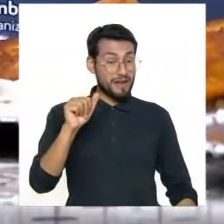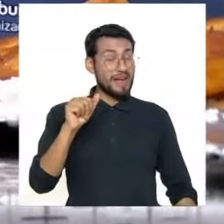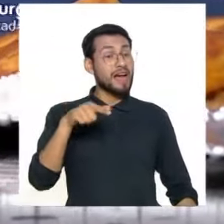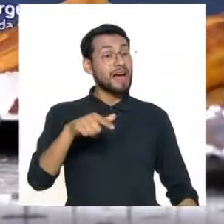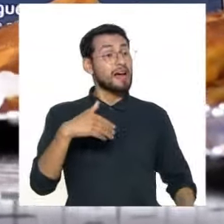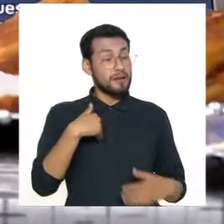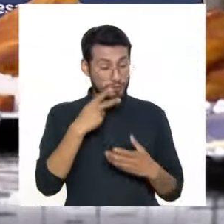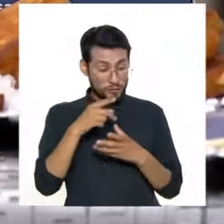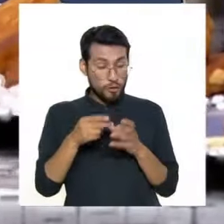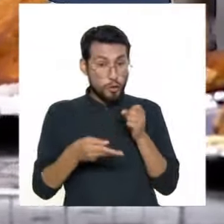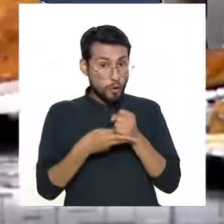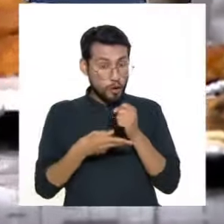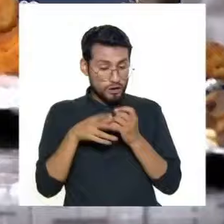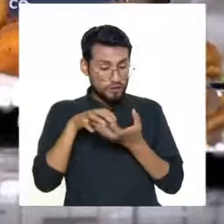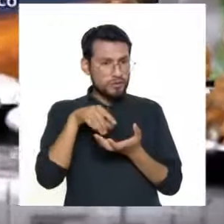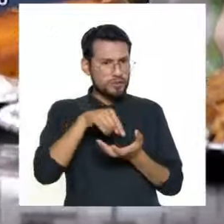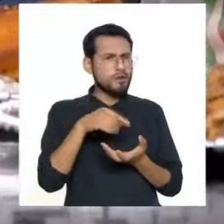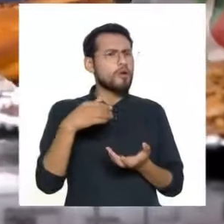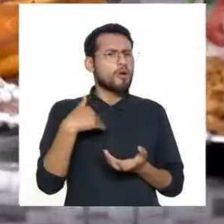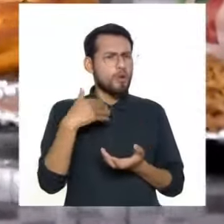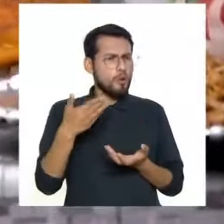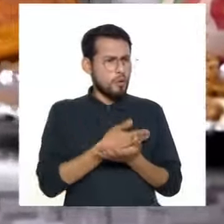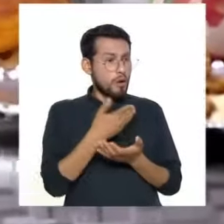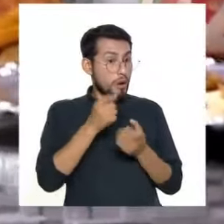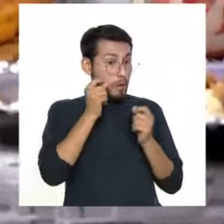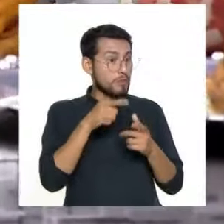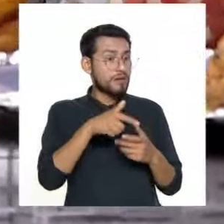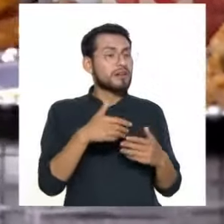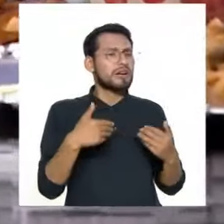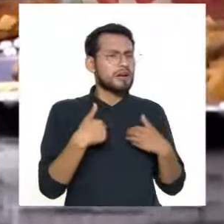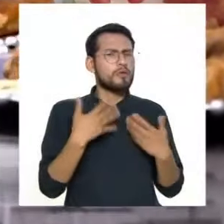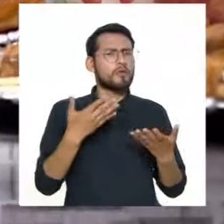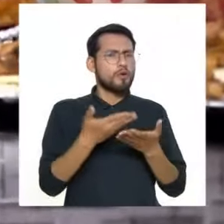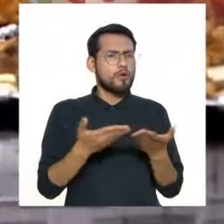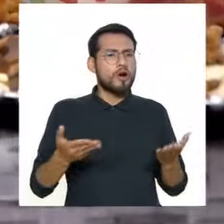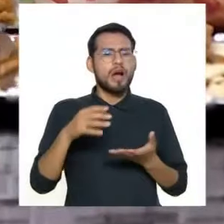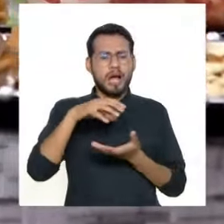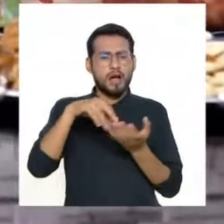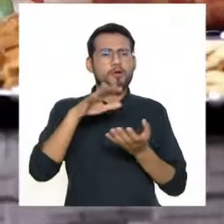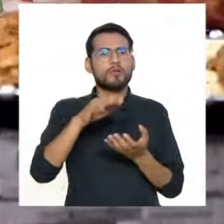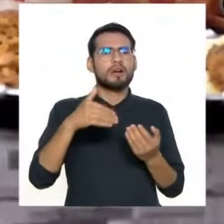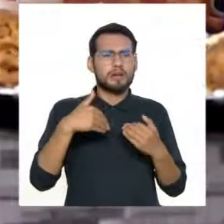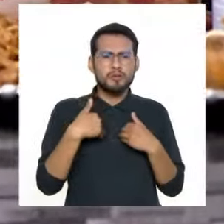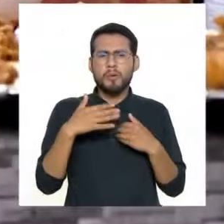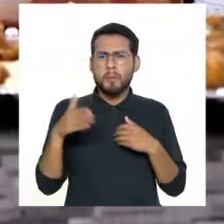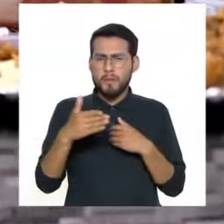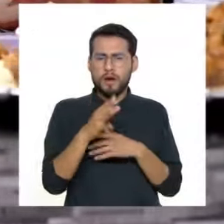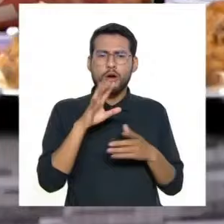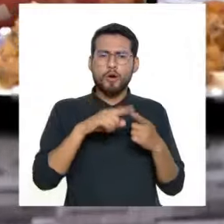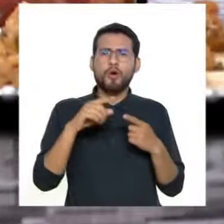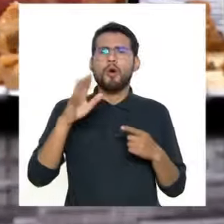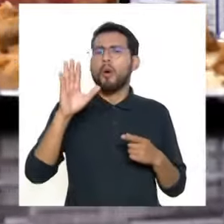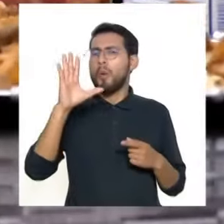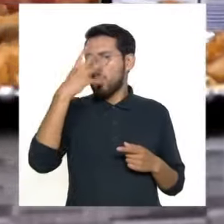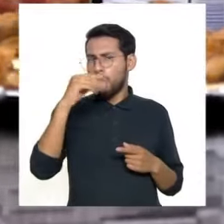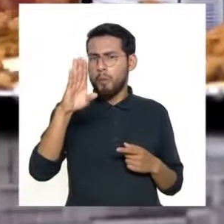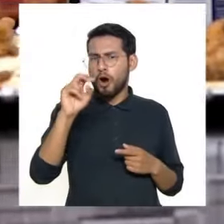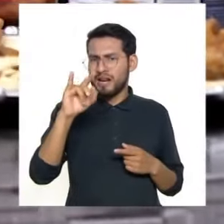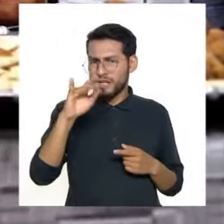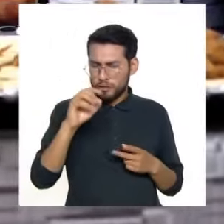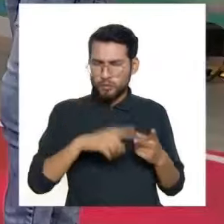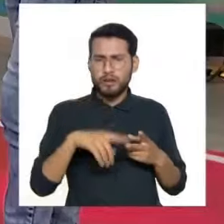es bastante novedosa y llamativa Son productos que actualmente están en el mercado productos ahumados a base de recursos pesqueros como el bonito recursos